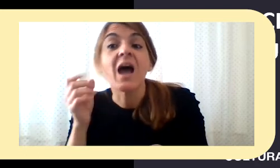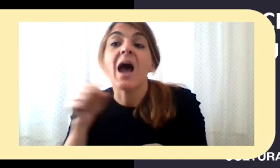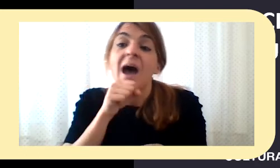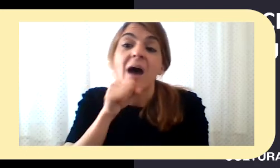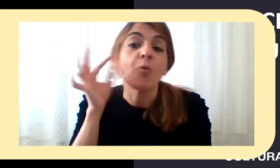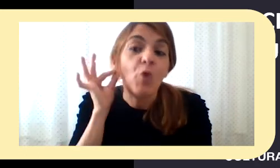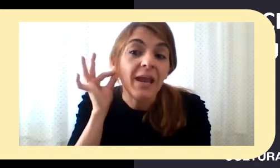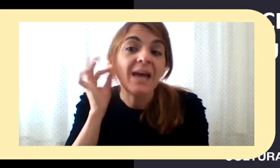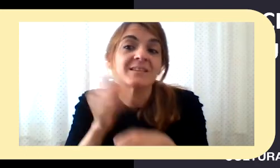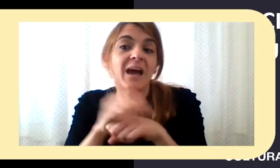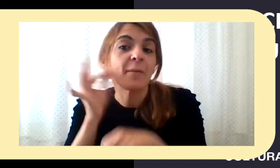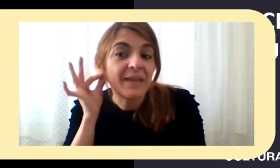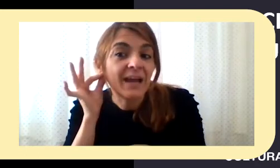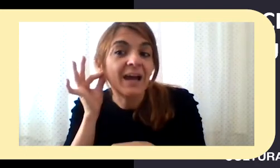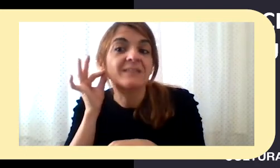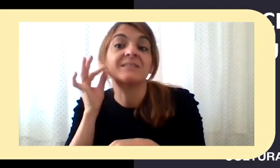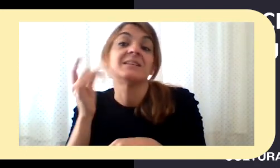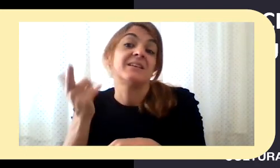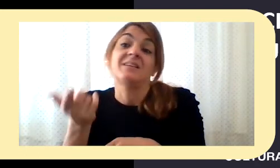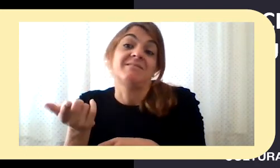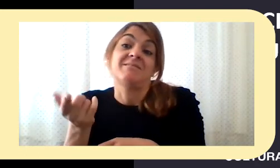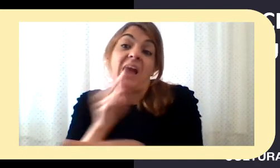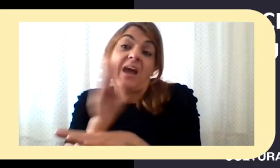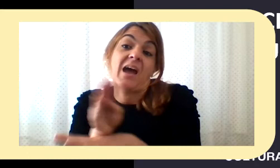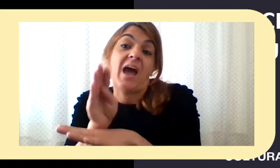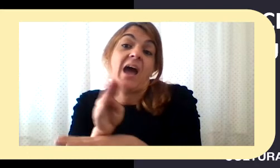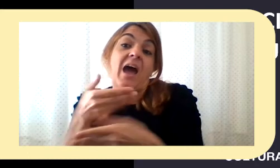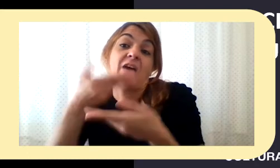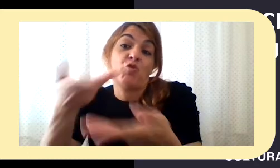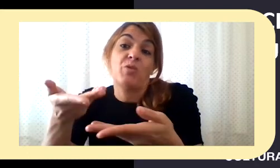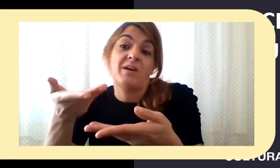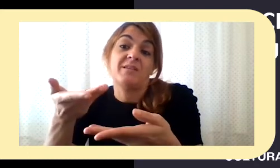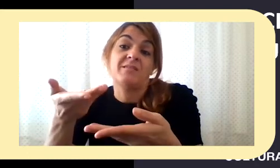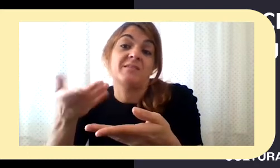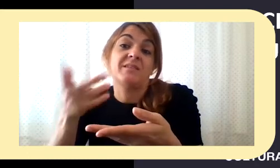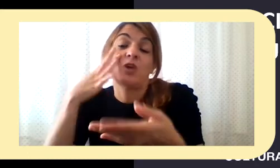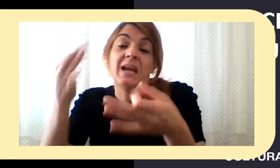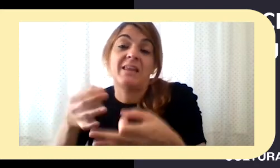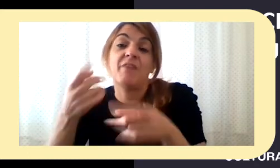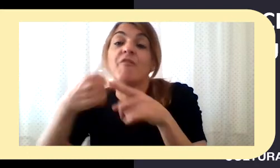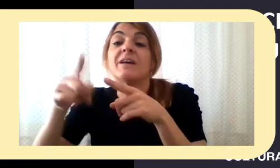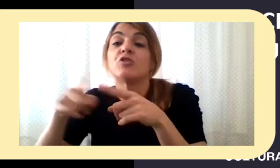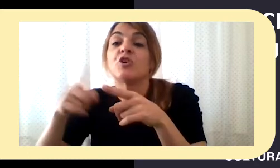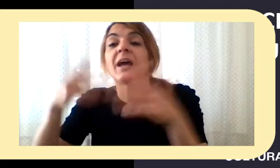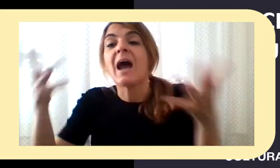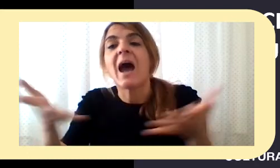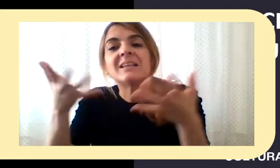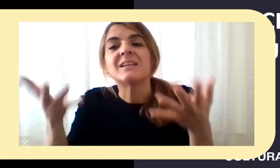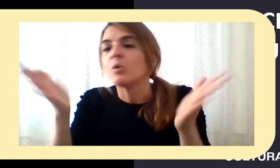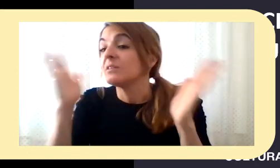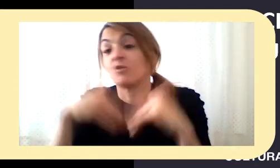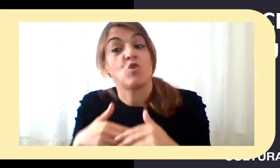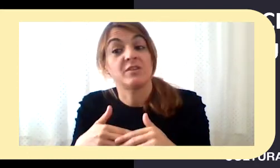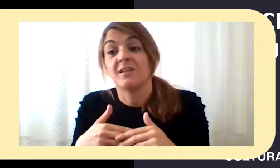sobrevivir cuando hay una dificultad grande. O sea que los factores atenuantes no están, y como no están, repercuten en